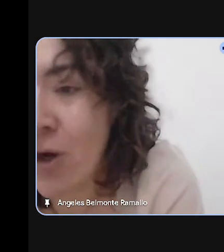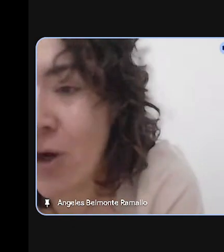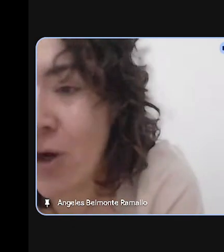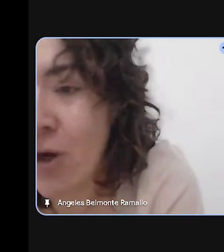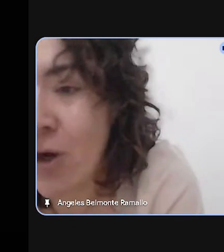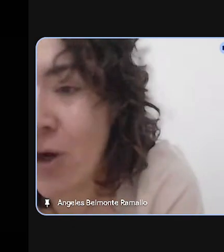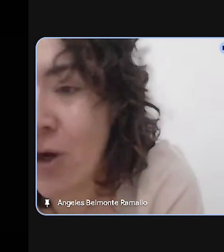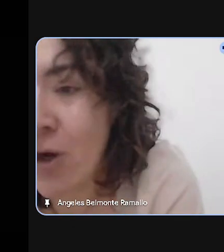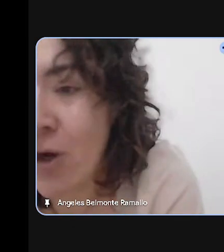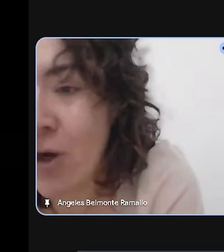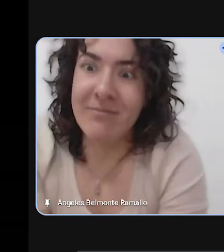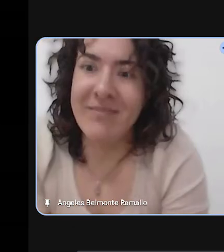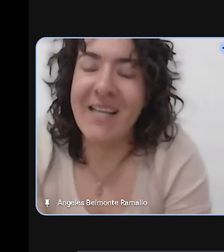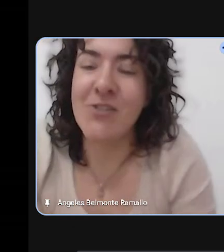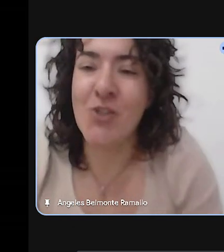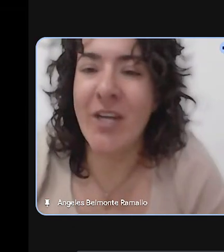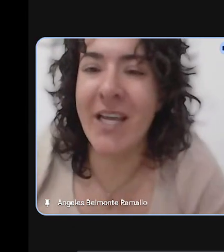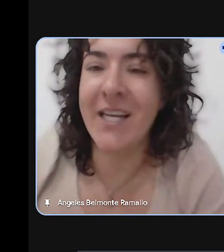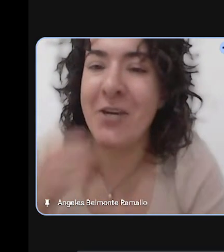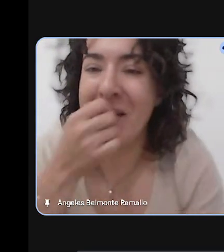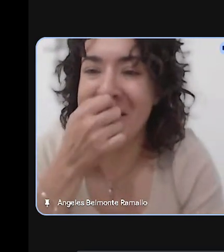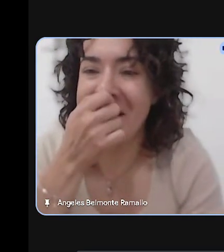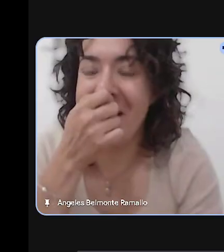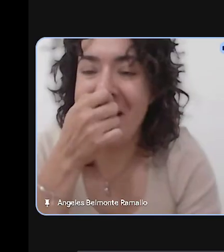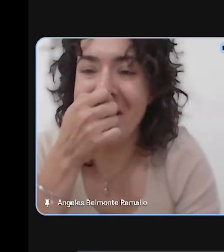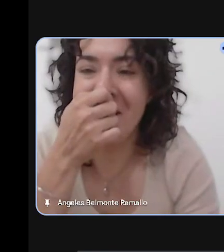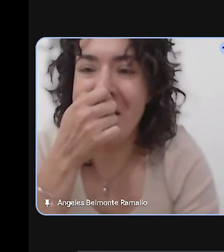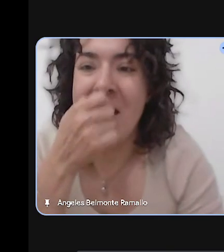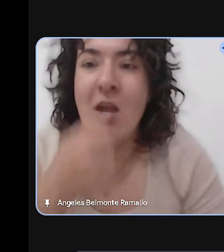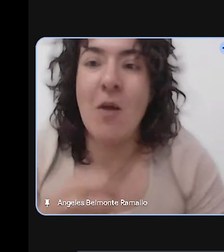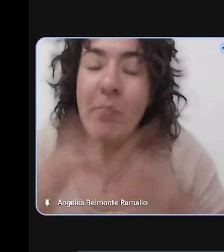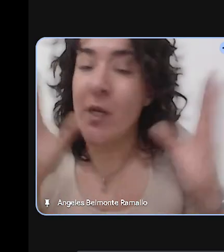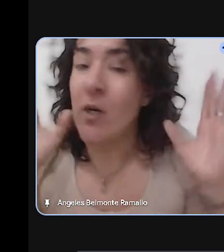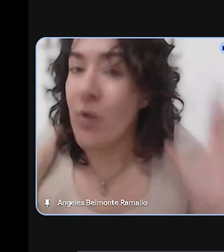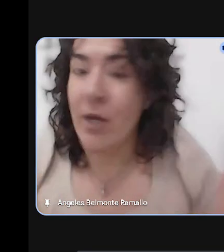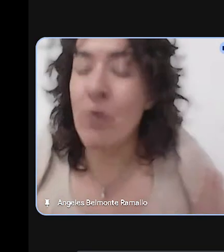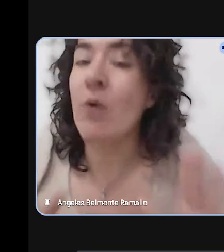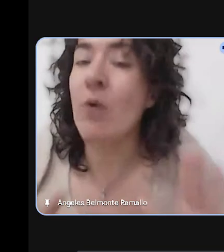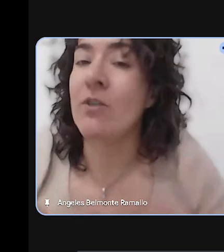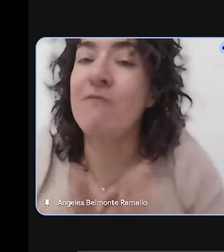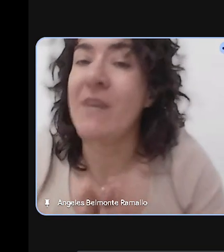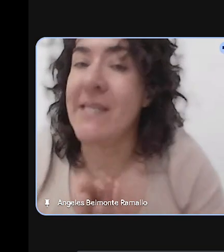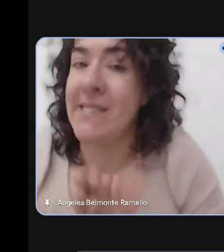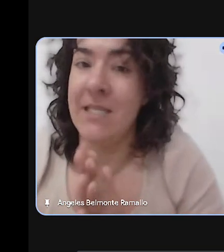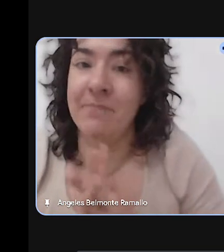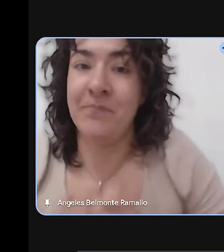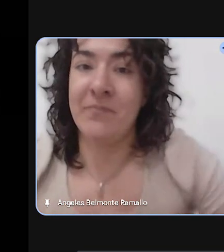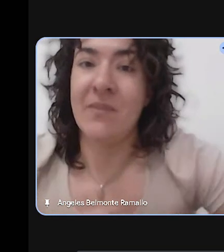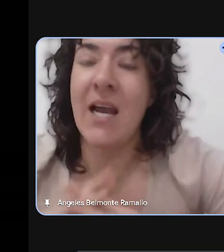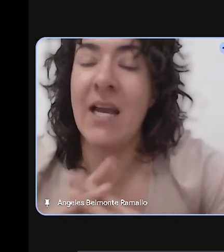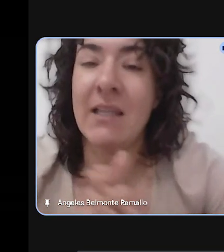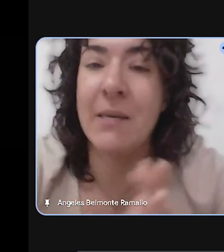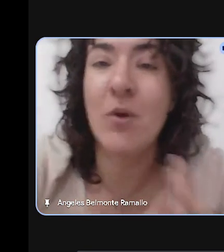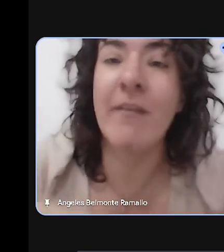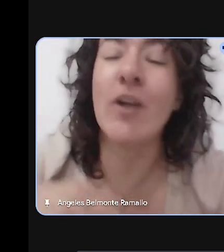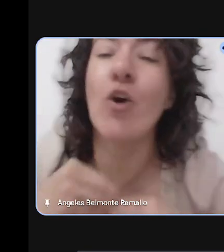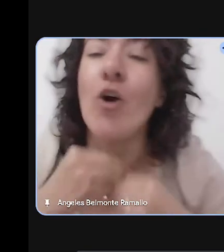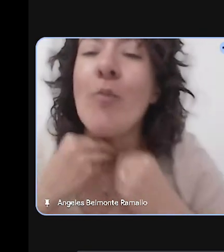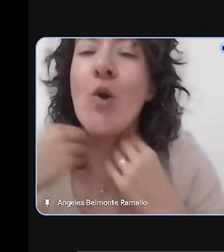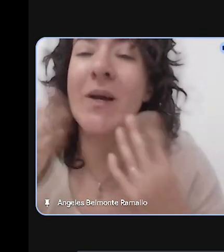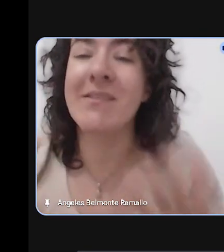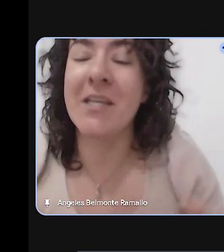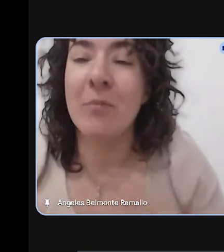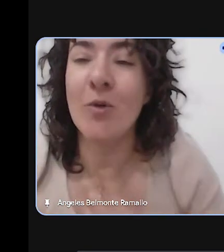oyentes comunes quieran ver canciones en lengua de señas, pero no es una cuestión fácil. Tenemos que